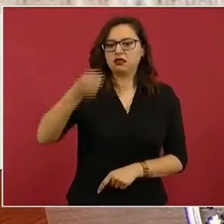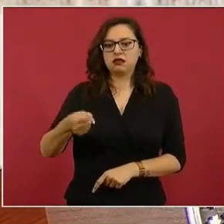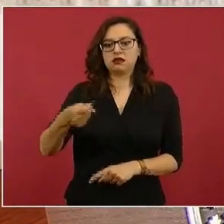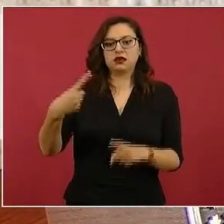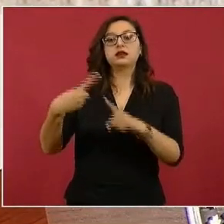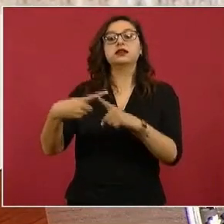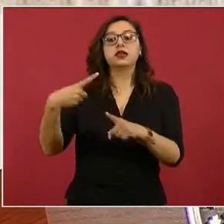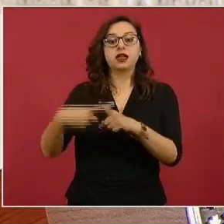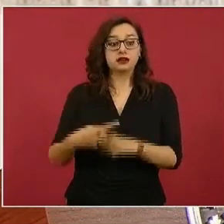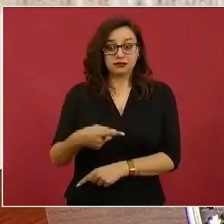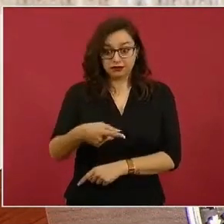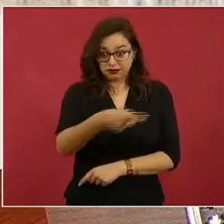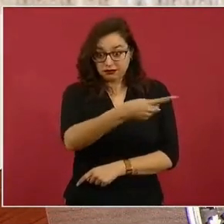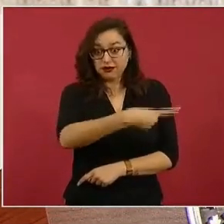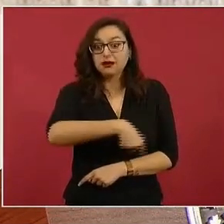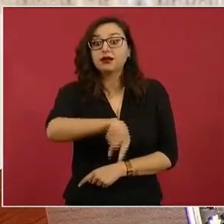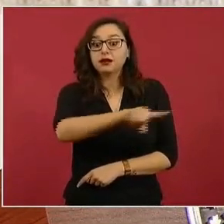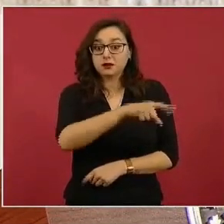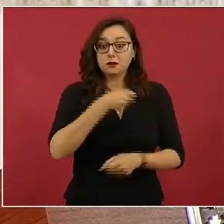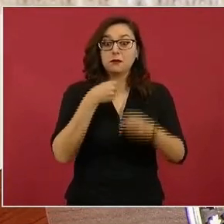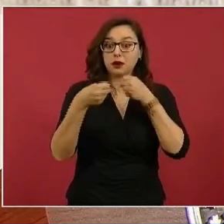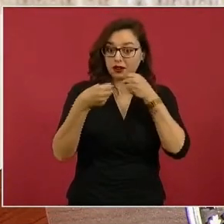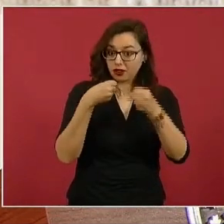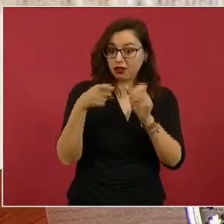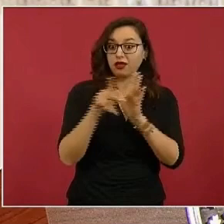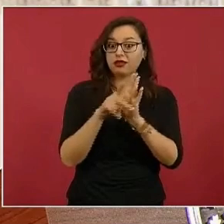con lo mediático.